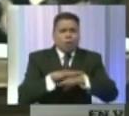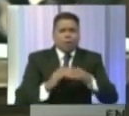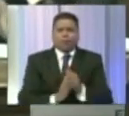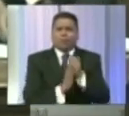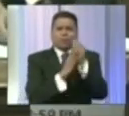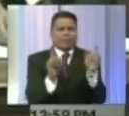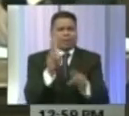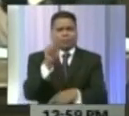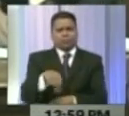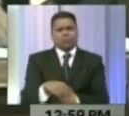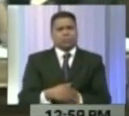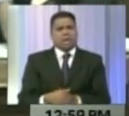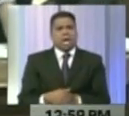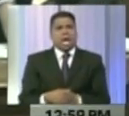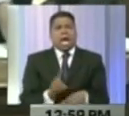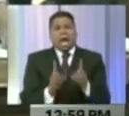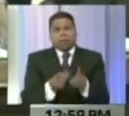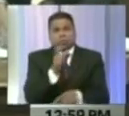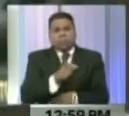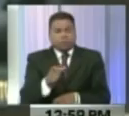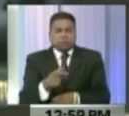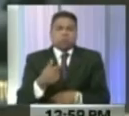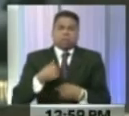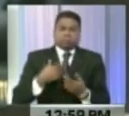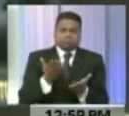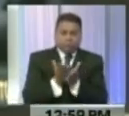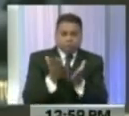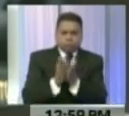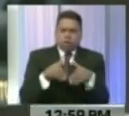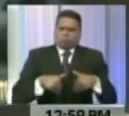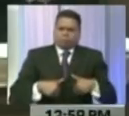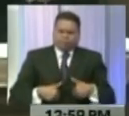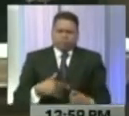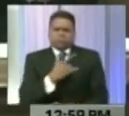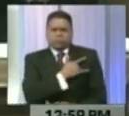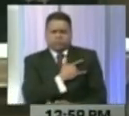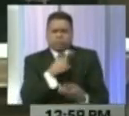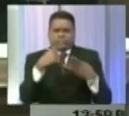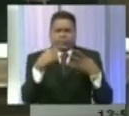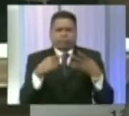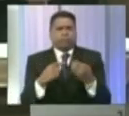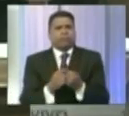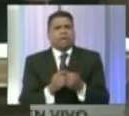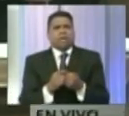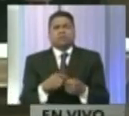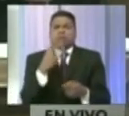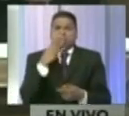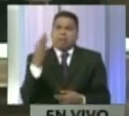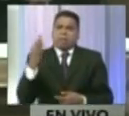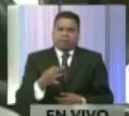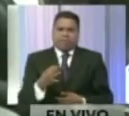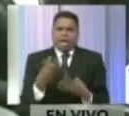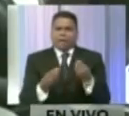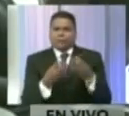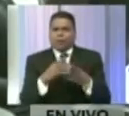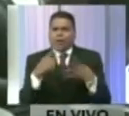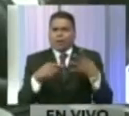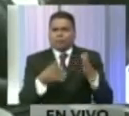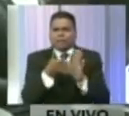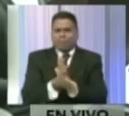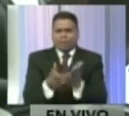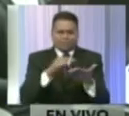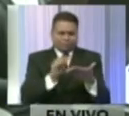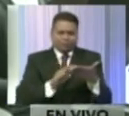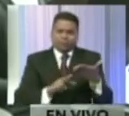Hay quienes hemos estudiado y hemos estado en gobierno. Y entonces hay que comer la realidad y la teoría. Lo dice,